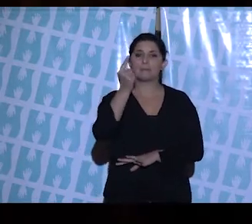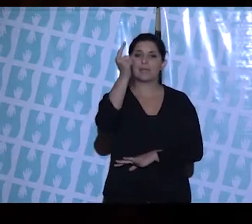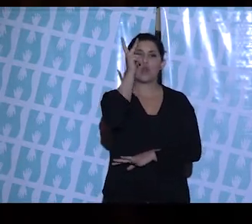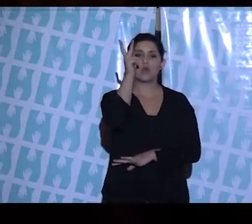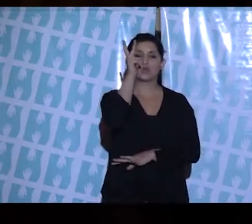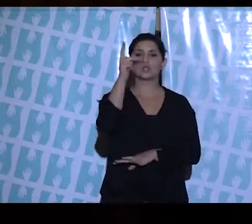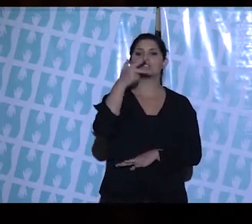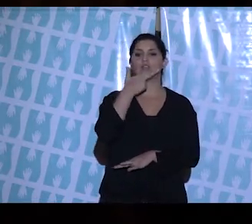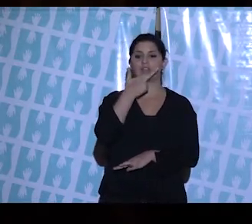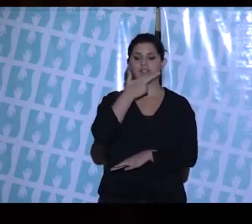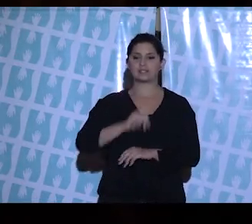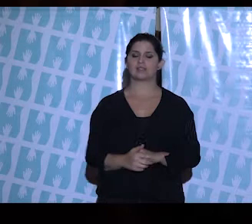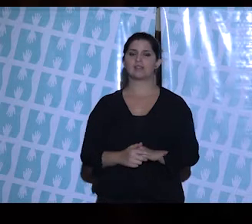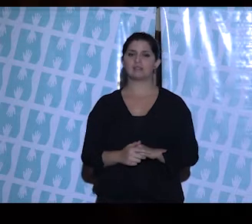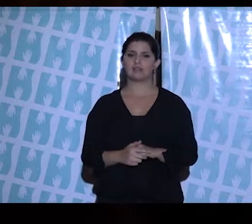1817,